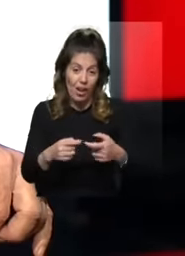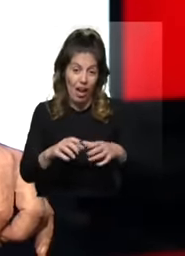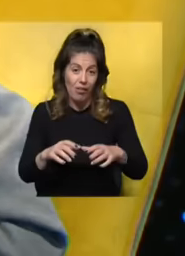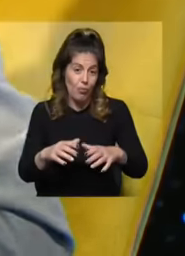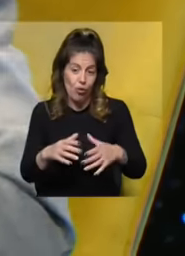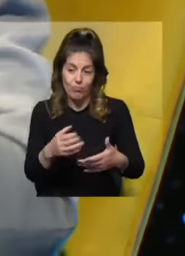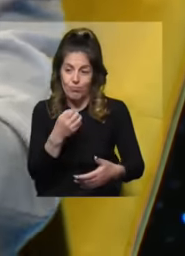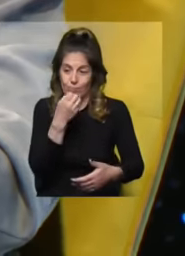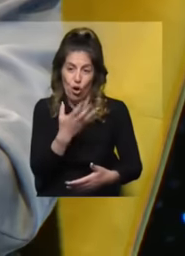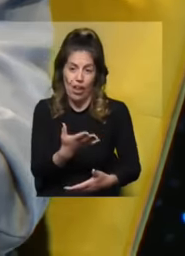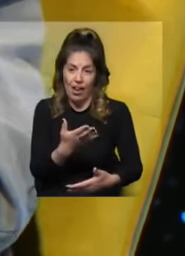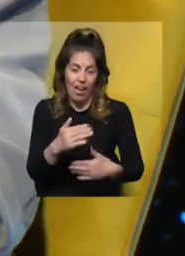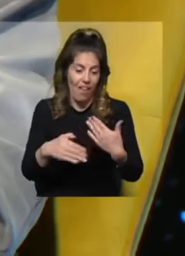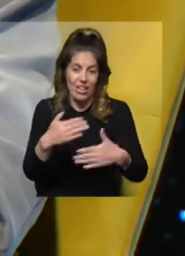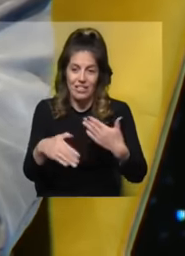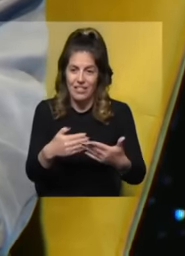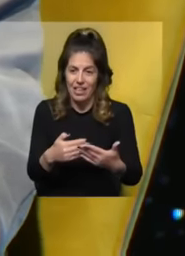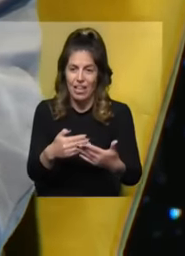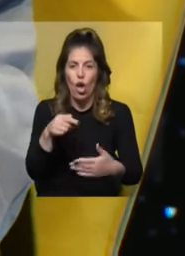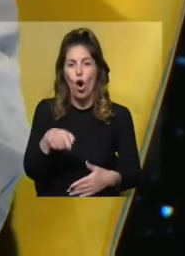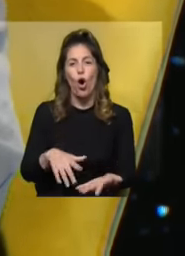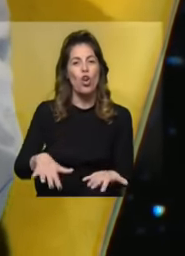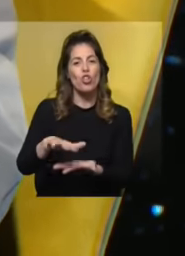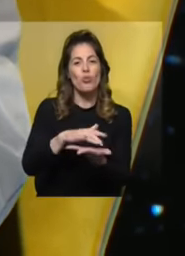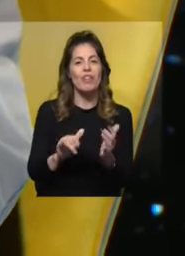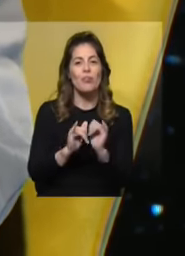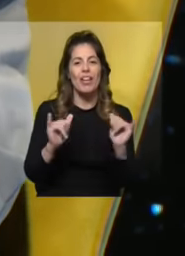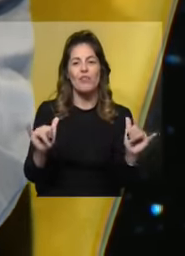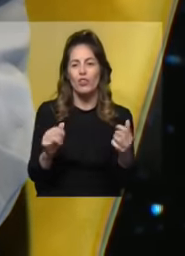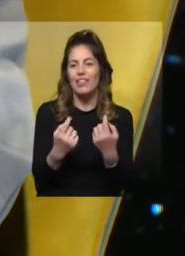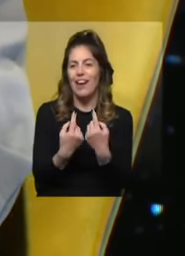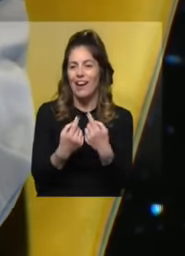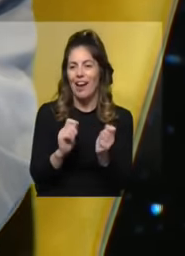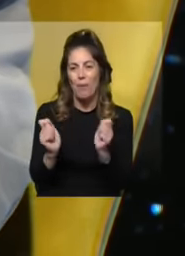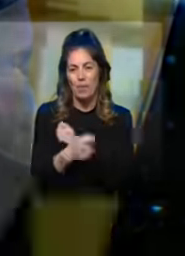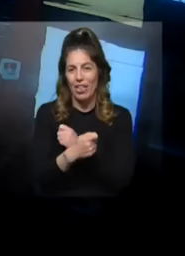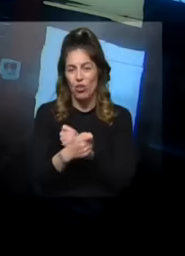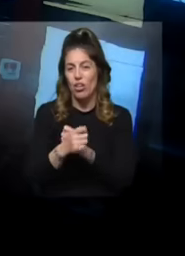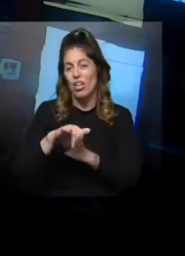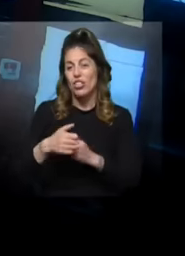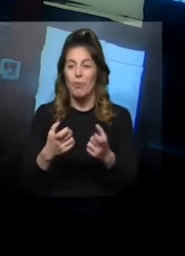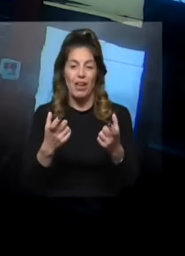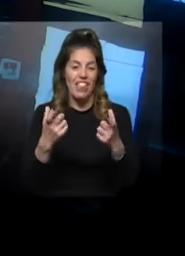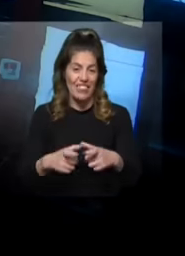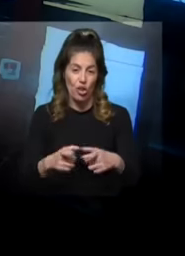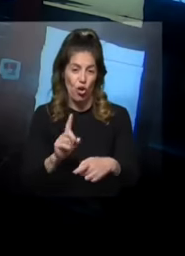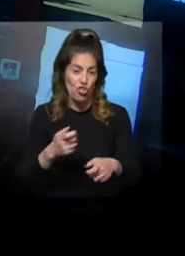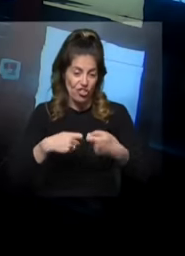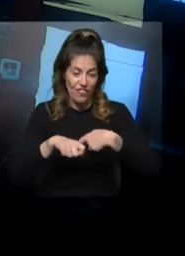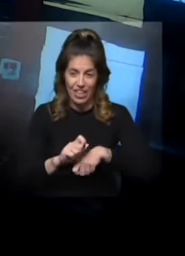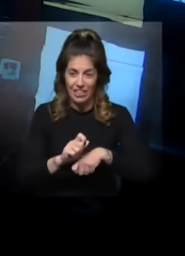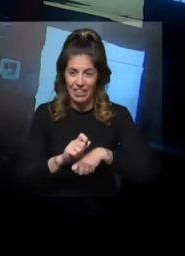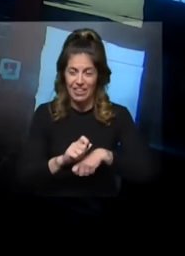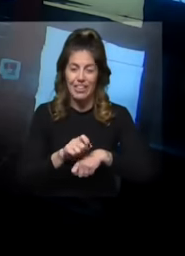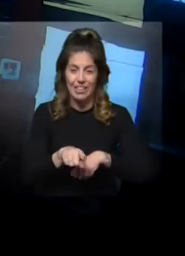Claro, hoy los espacios para difundir han cambiado muchísimo. Bueno, de otras cosas, porque ya los discos no se venden. Ese ya es un